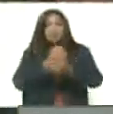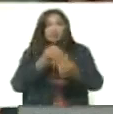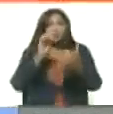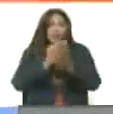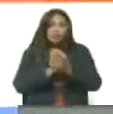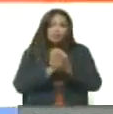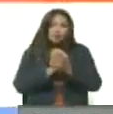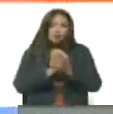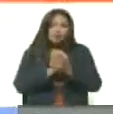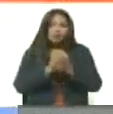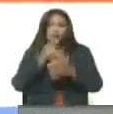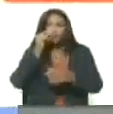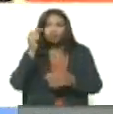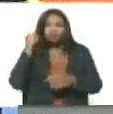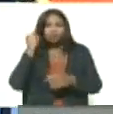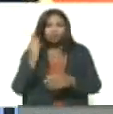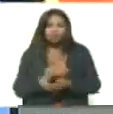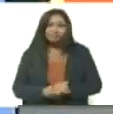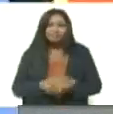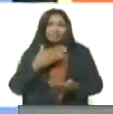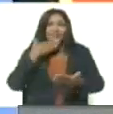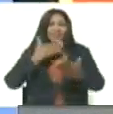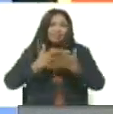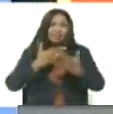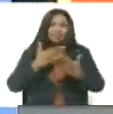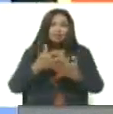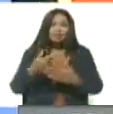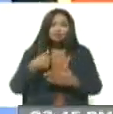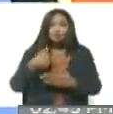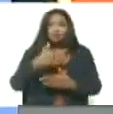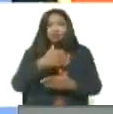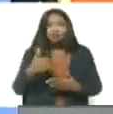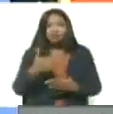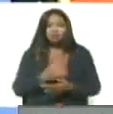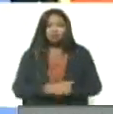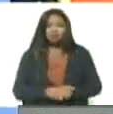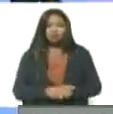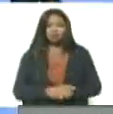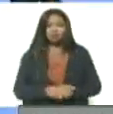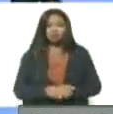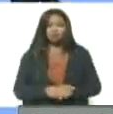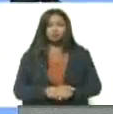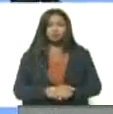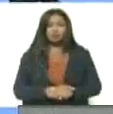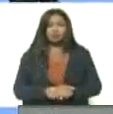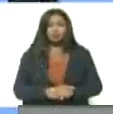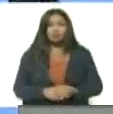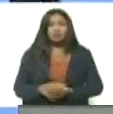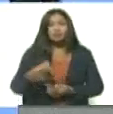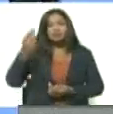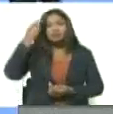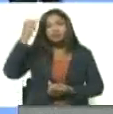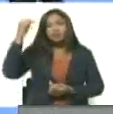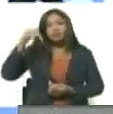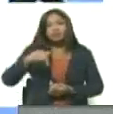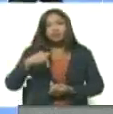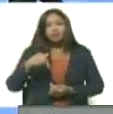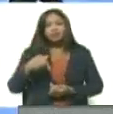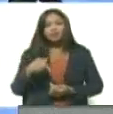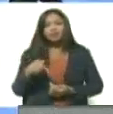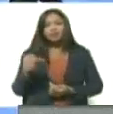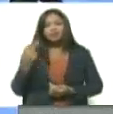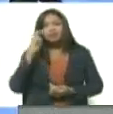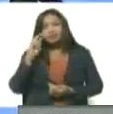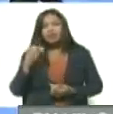compañeros. Gracias. Y yo quiero que el día de hoy se den